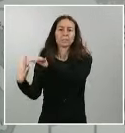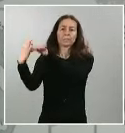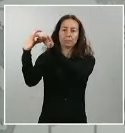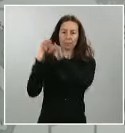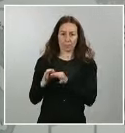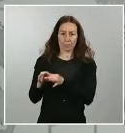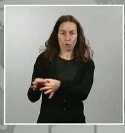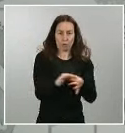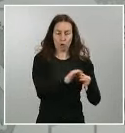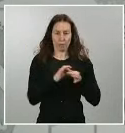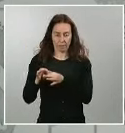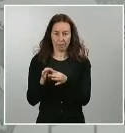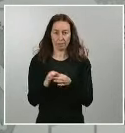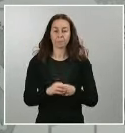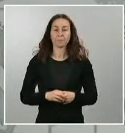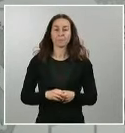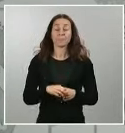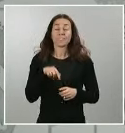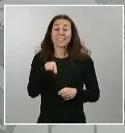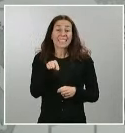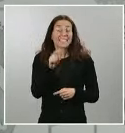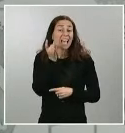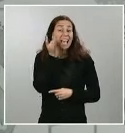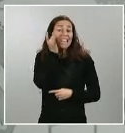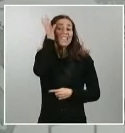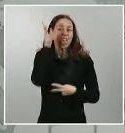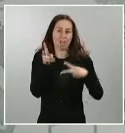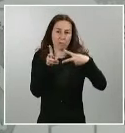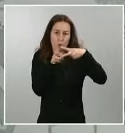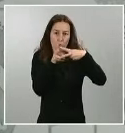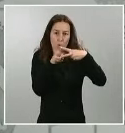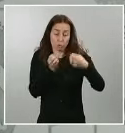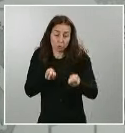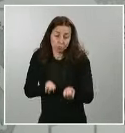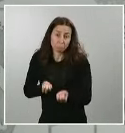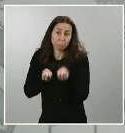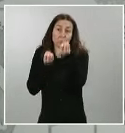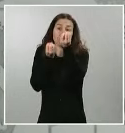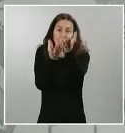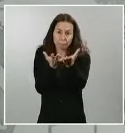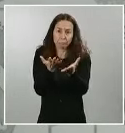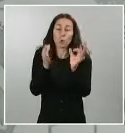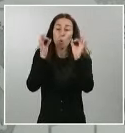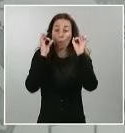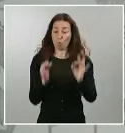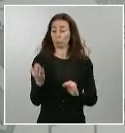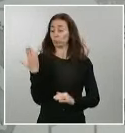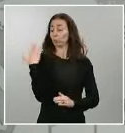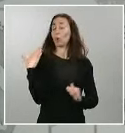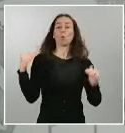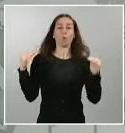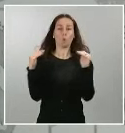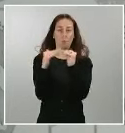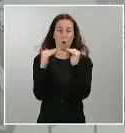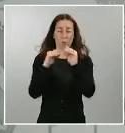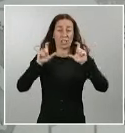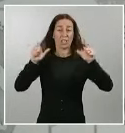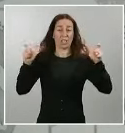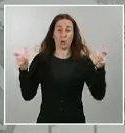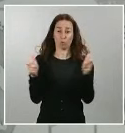Estas son las 2 ideas que transmití a los líderes europeos en el Consejo que mantuvimos el pasado jueves. Europa,